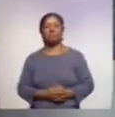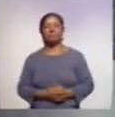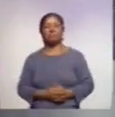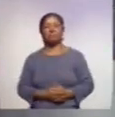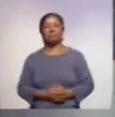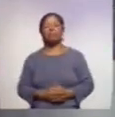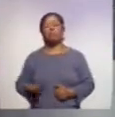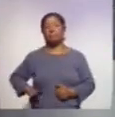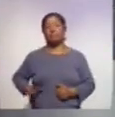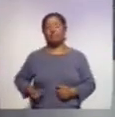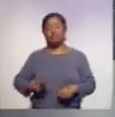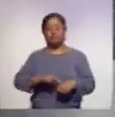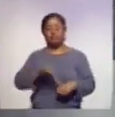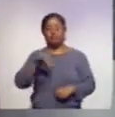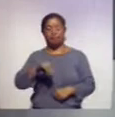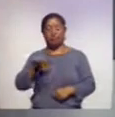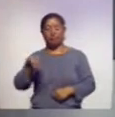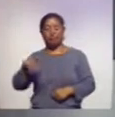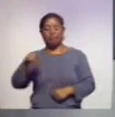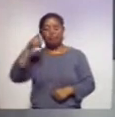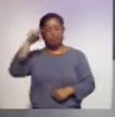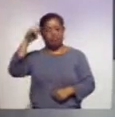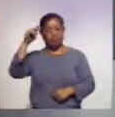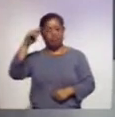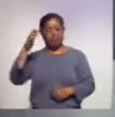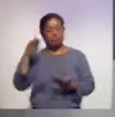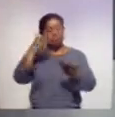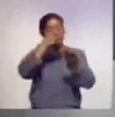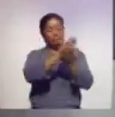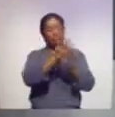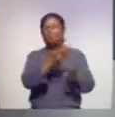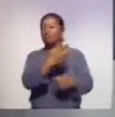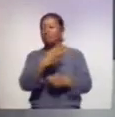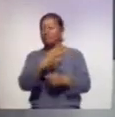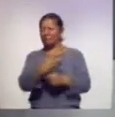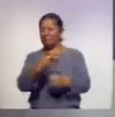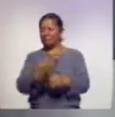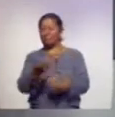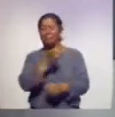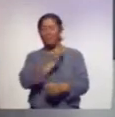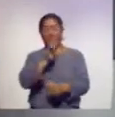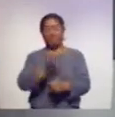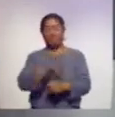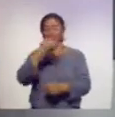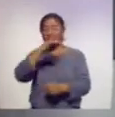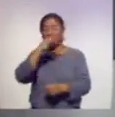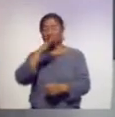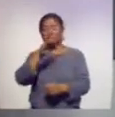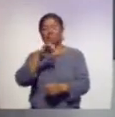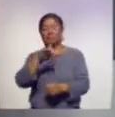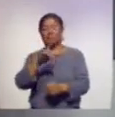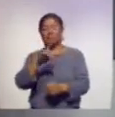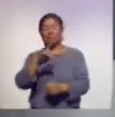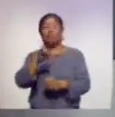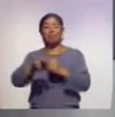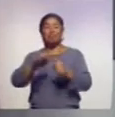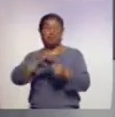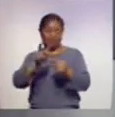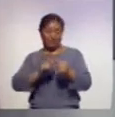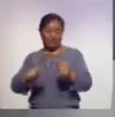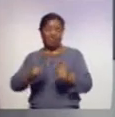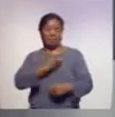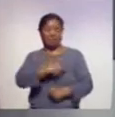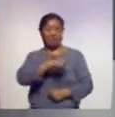Y mire, el gobernador Marco Mena asistió como invitado especial a la Fiesta Nacional de España que encabezó el embajador Juan